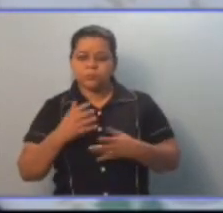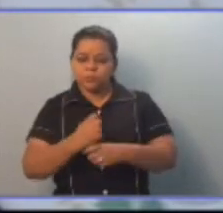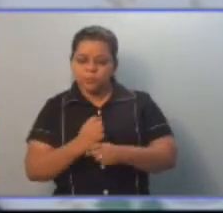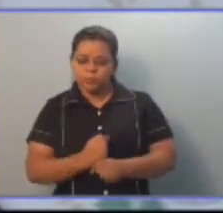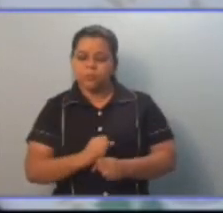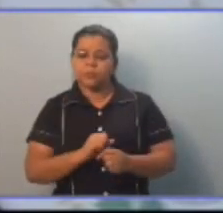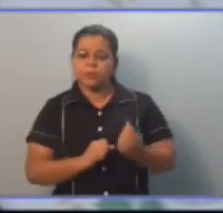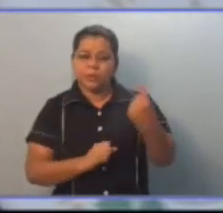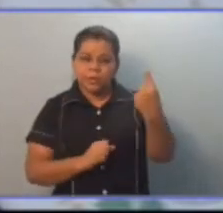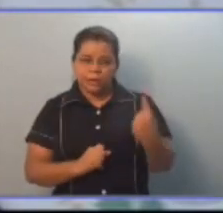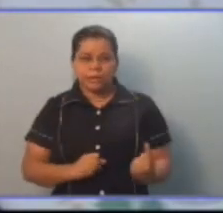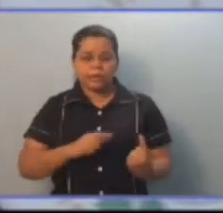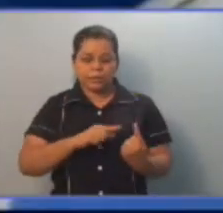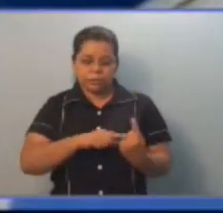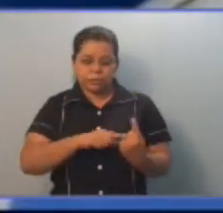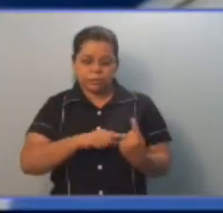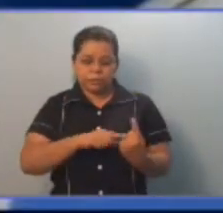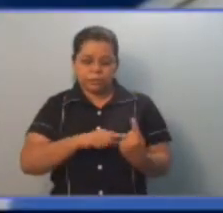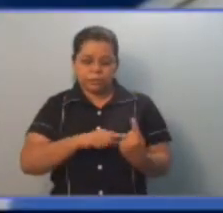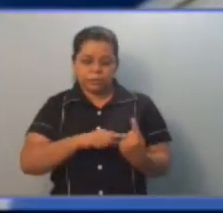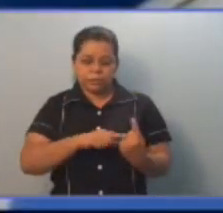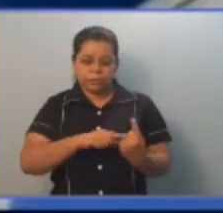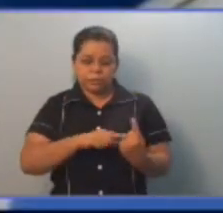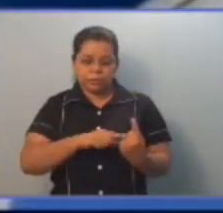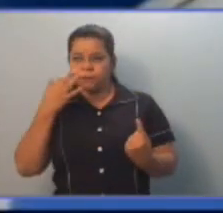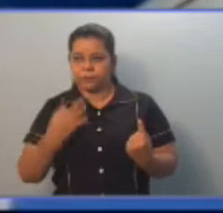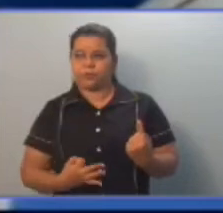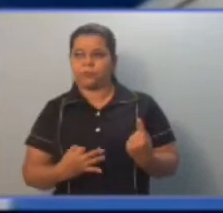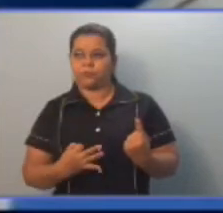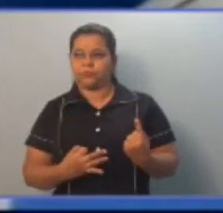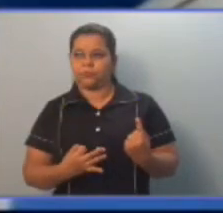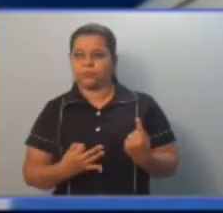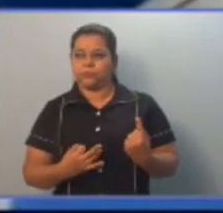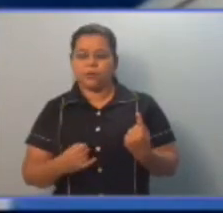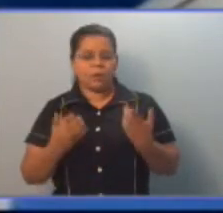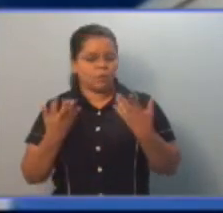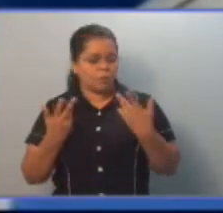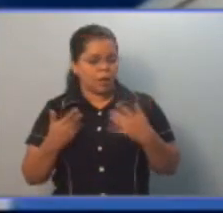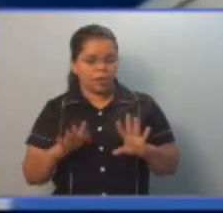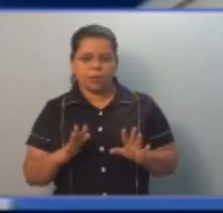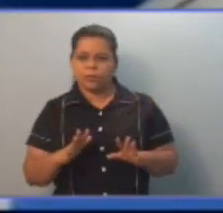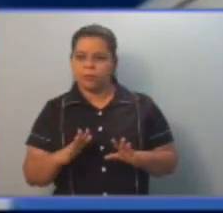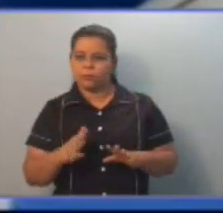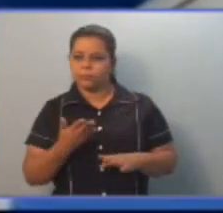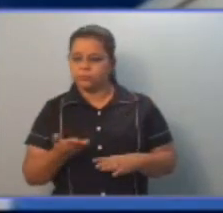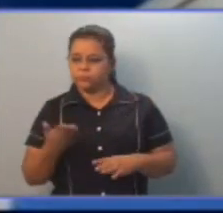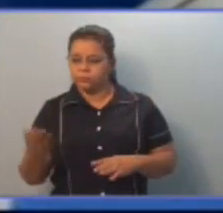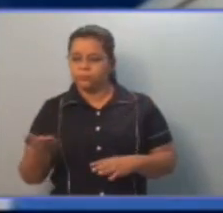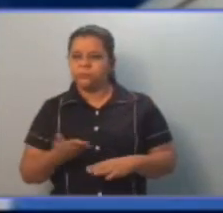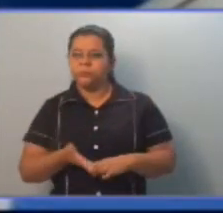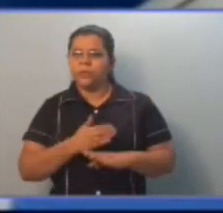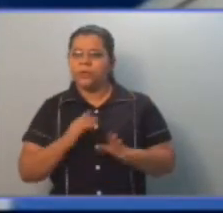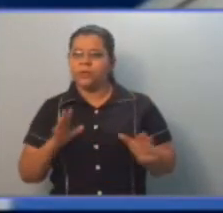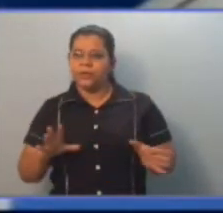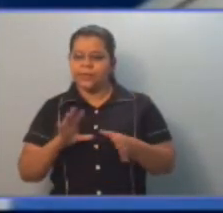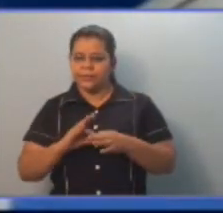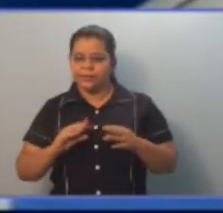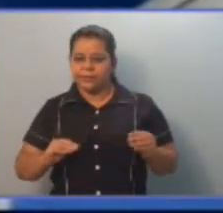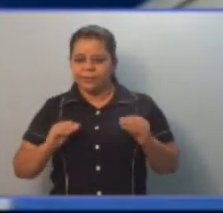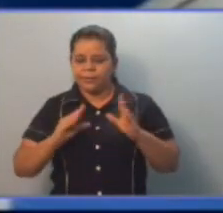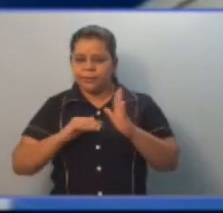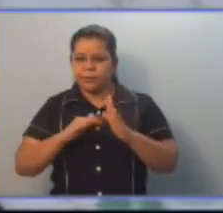como persona humana sepa la verdad de cualquier hecho del cual haya sido objeto o